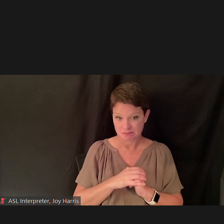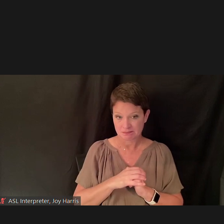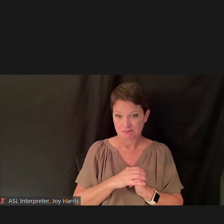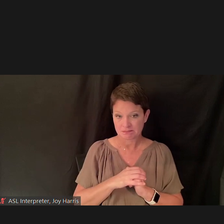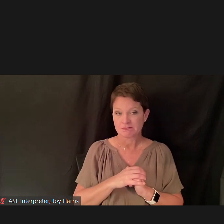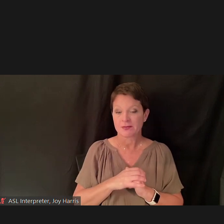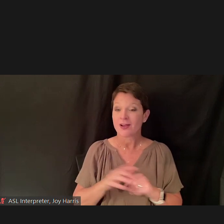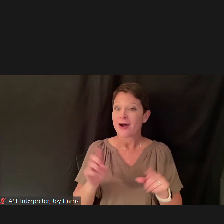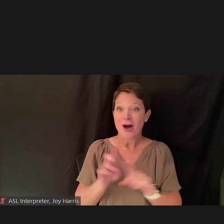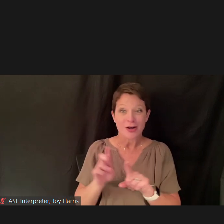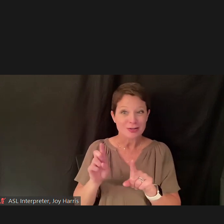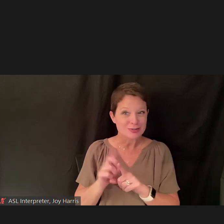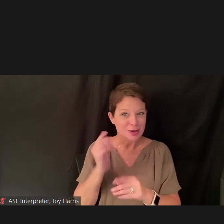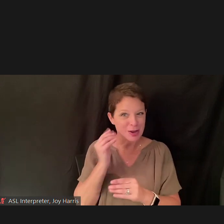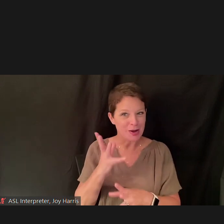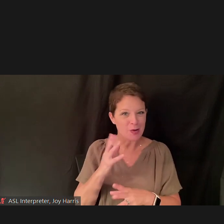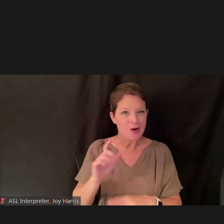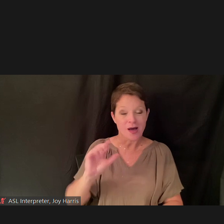215-429-3016.